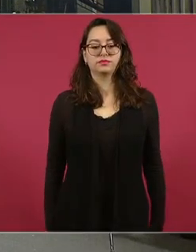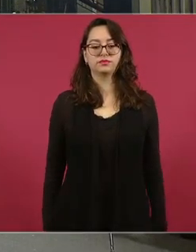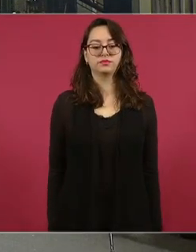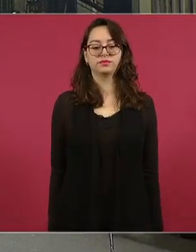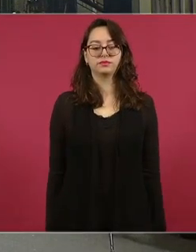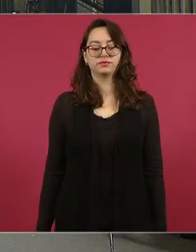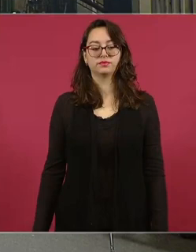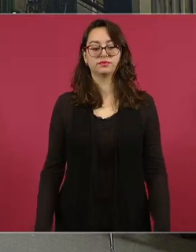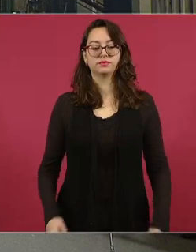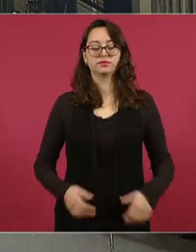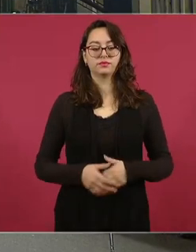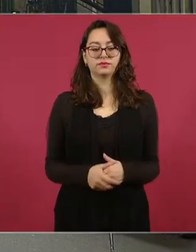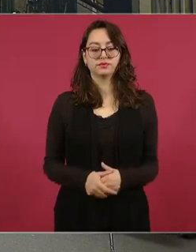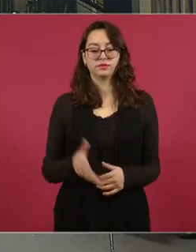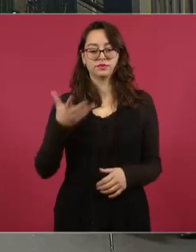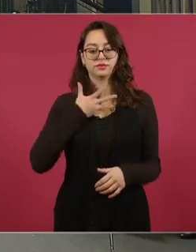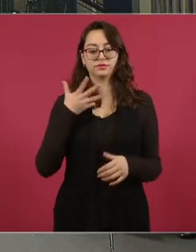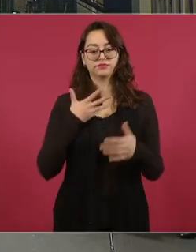Pendientes.